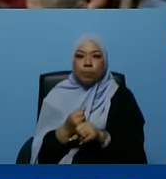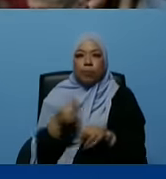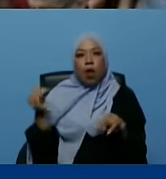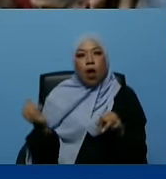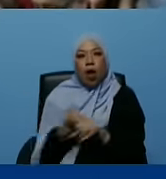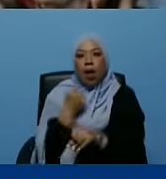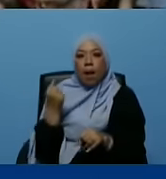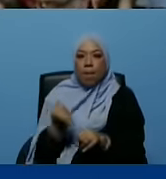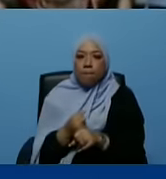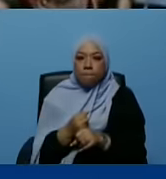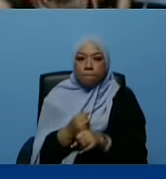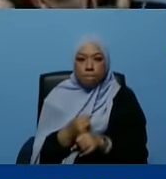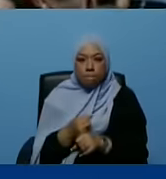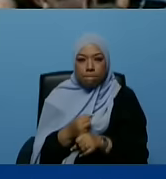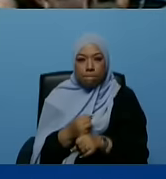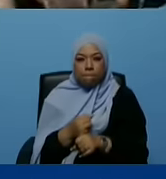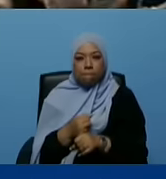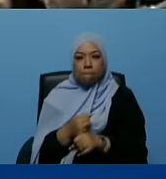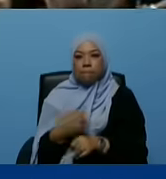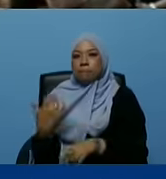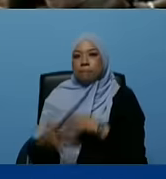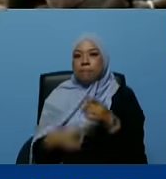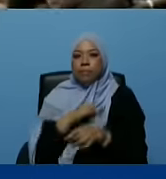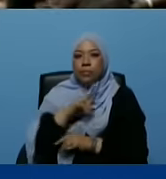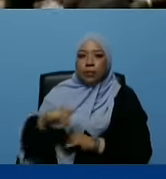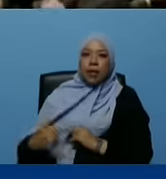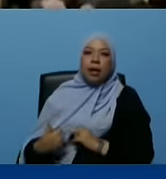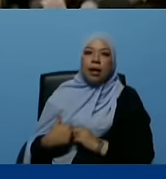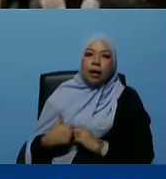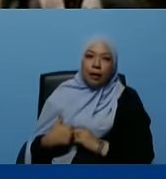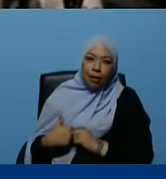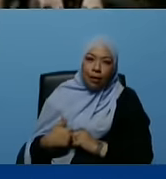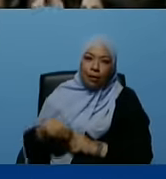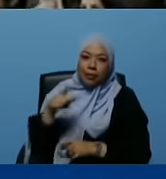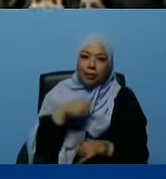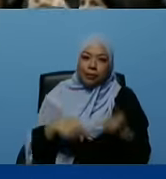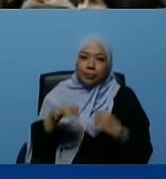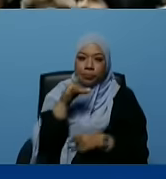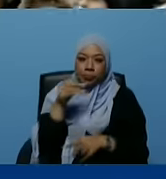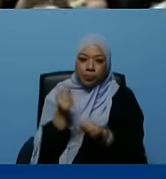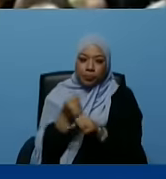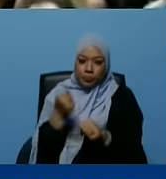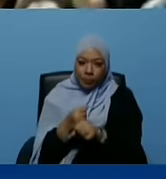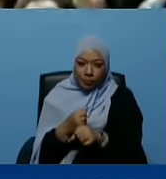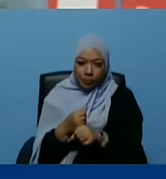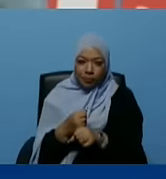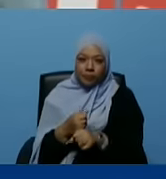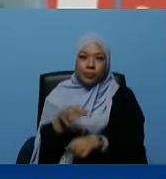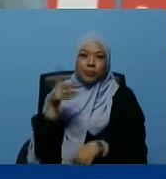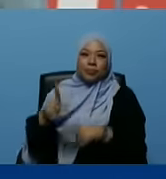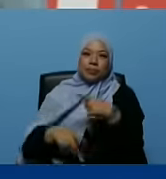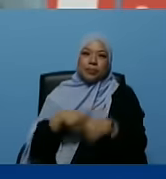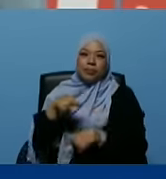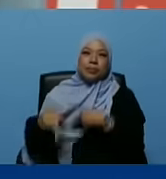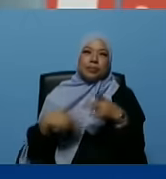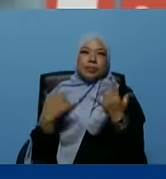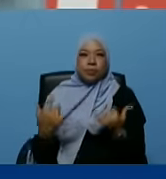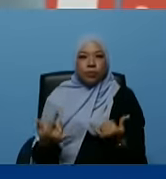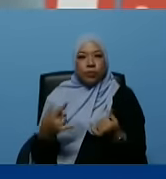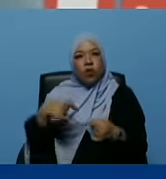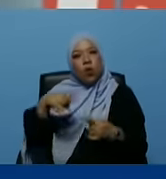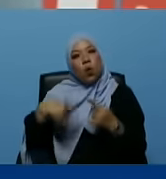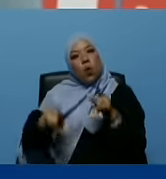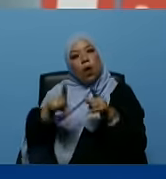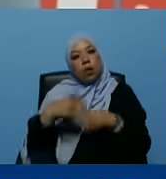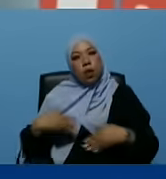trabajo. Tenemos que crear la riqueza social distribuida en producto y en nivel